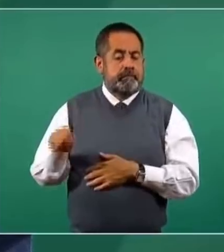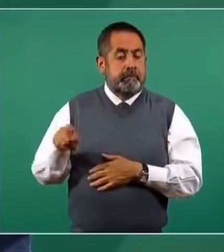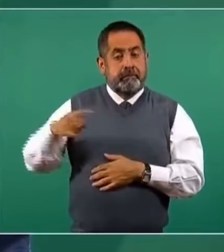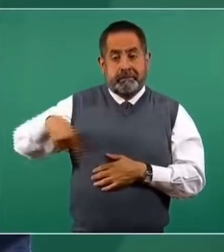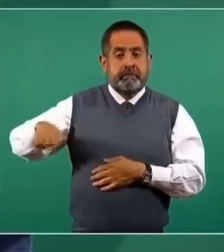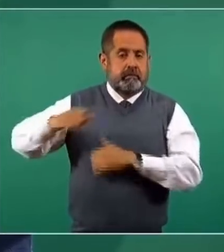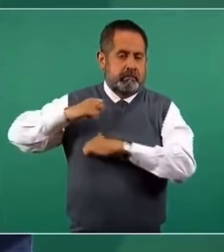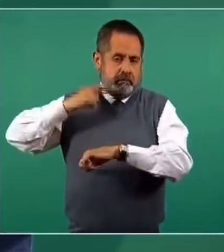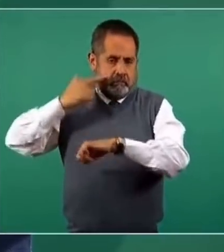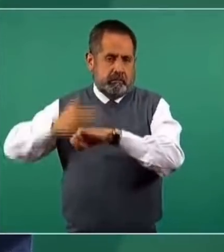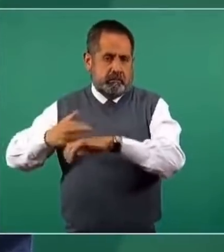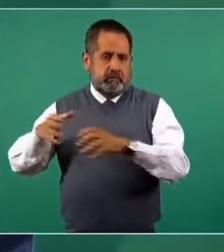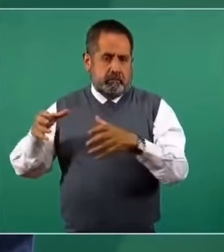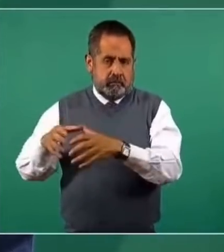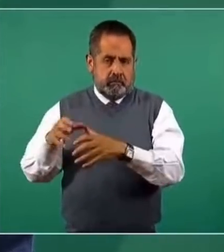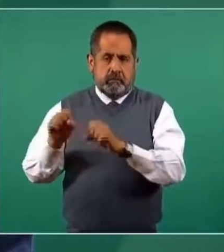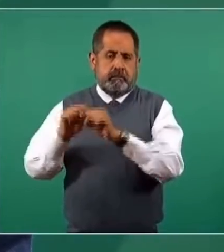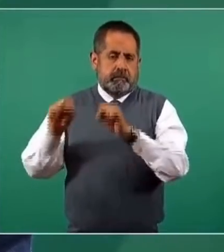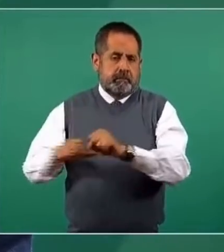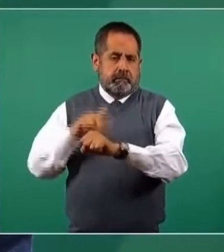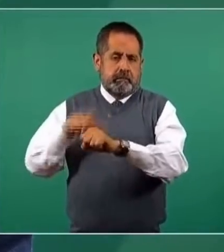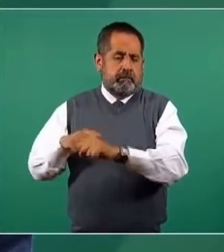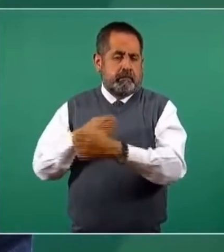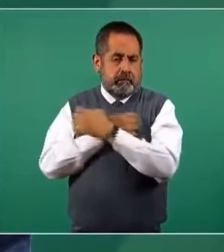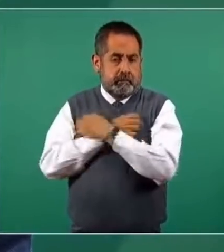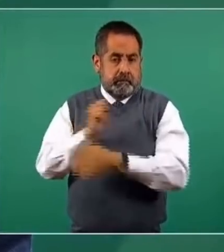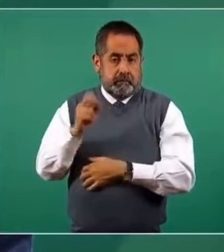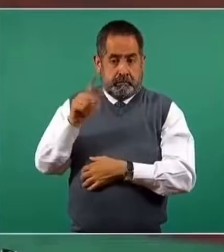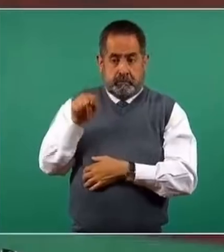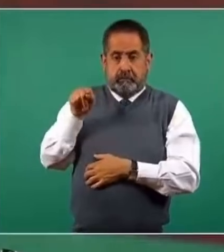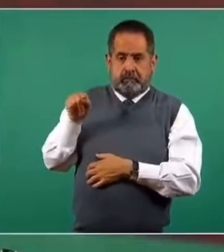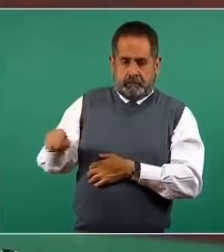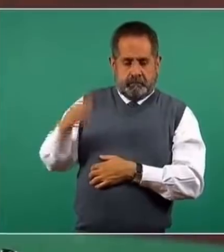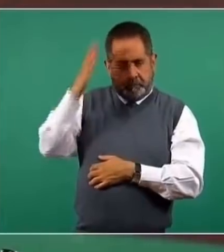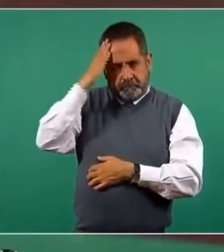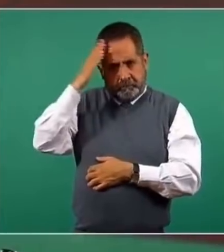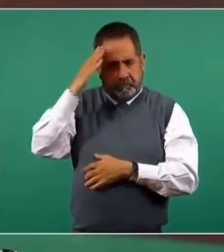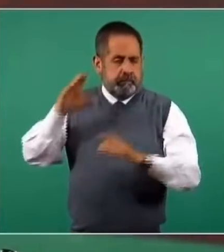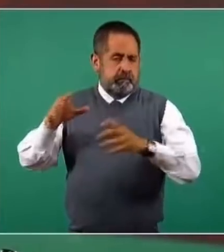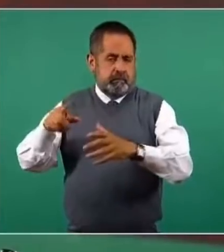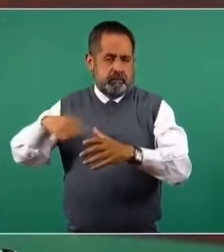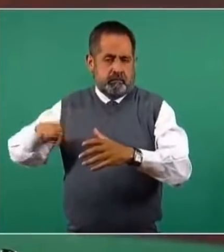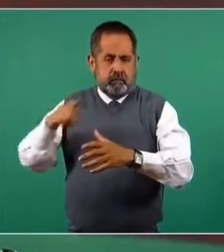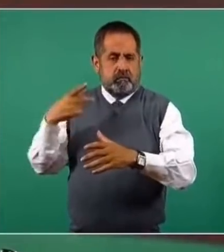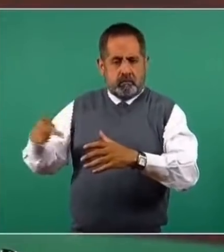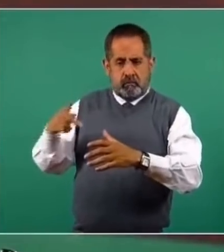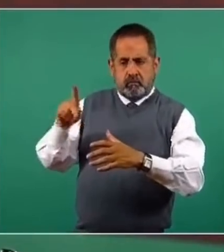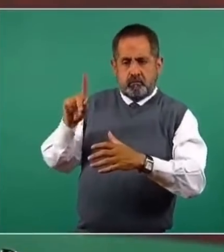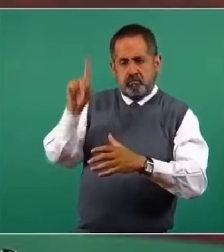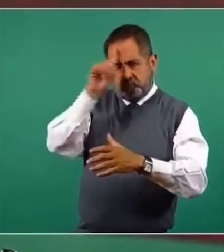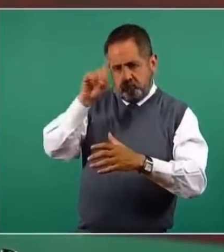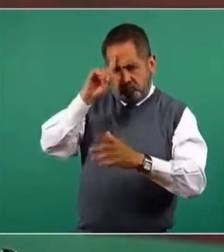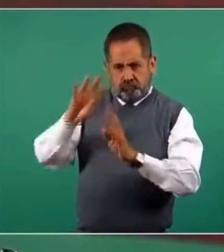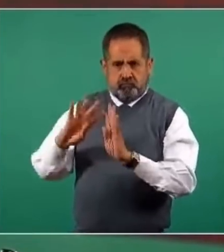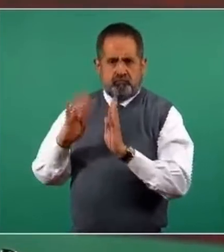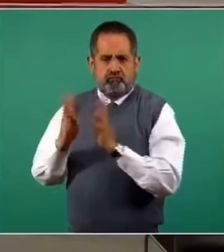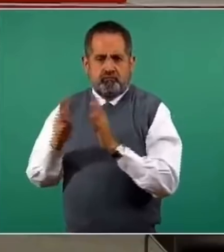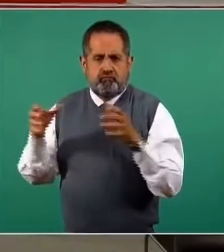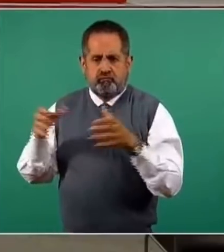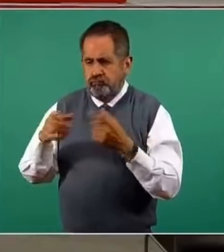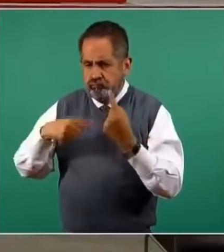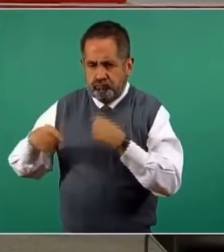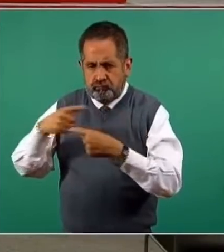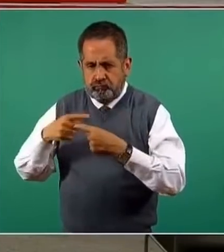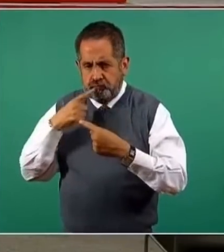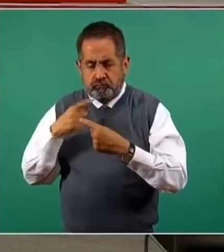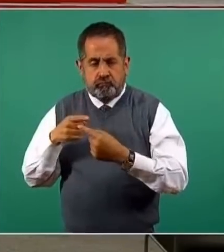órgano de coordinación del Sistema Educativo Nacional o de la Rectoría del Sistema Educativo Nacional, y sus atribuciones incluyen